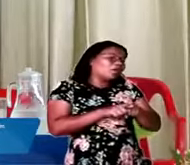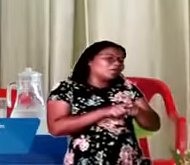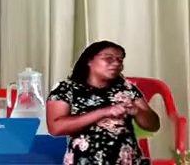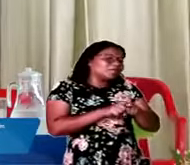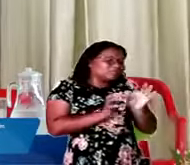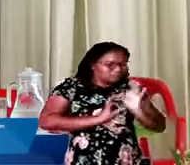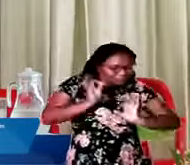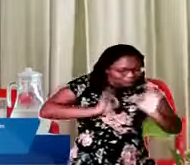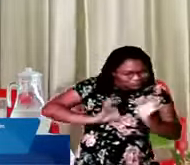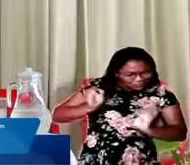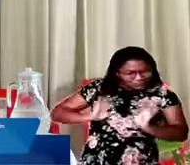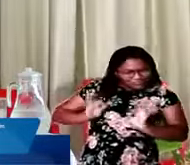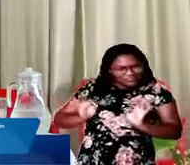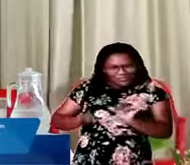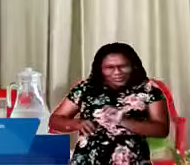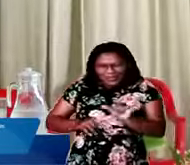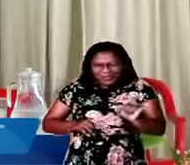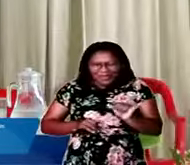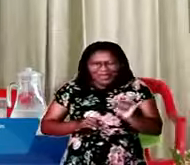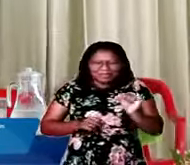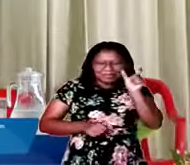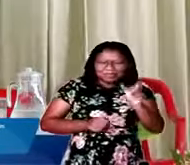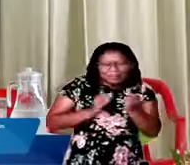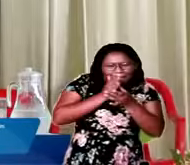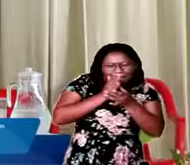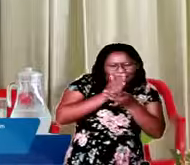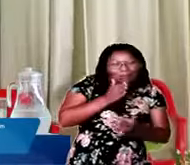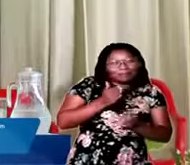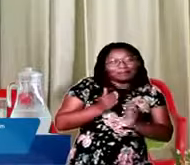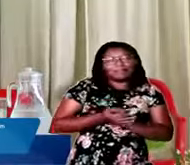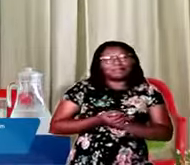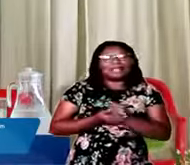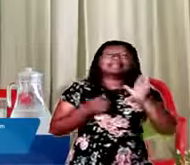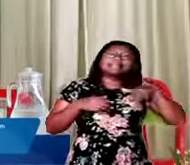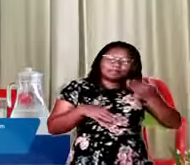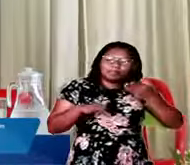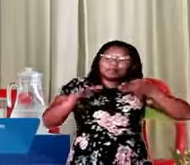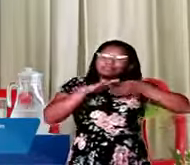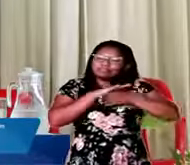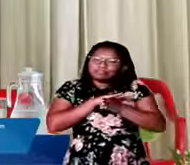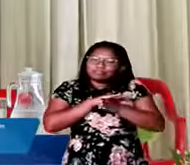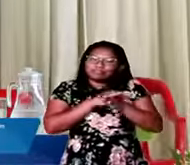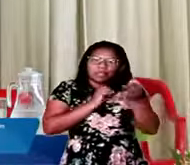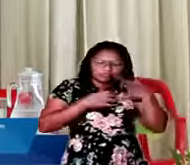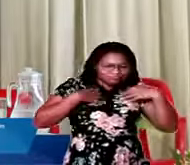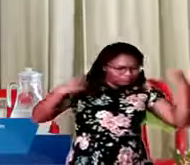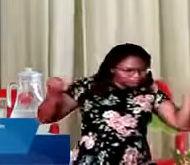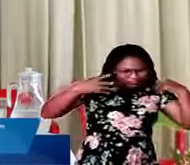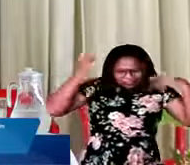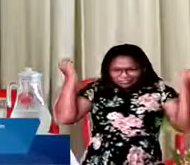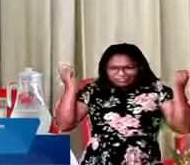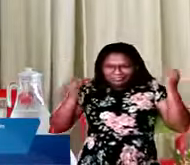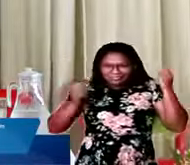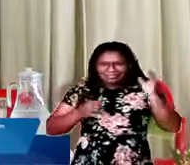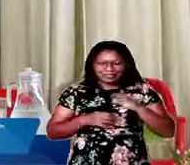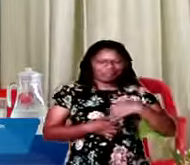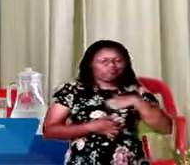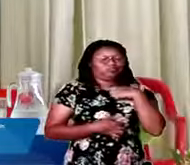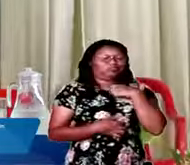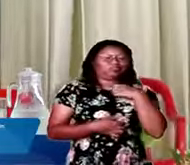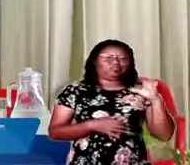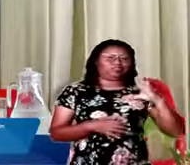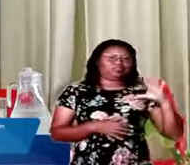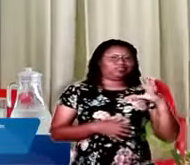Después entraba allá y se quitaba los harapos y, y aparecía la corbata, aparecía la